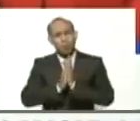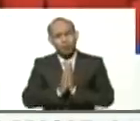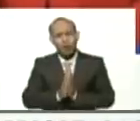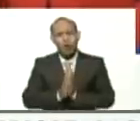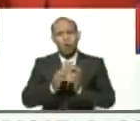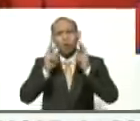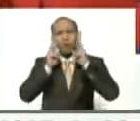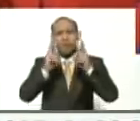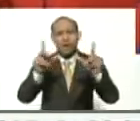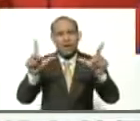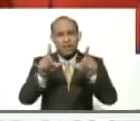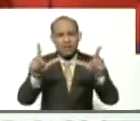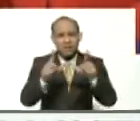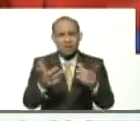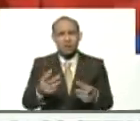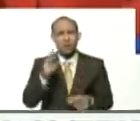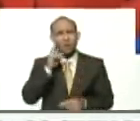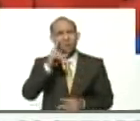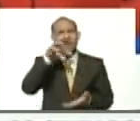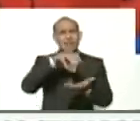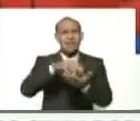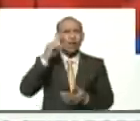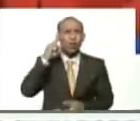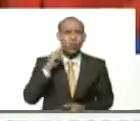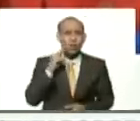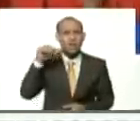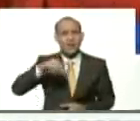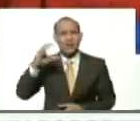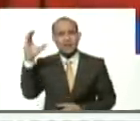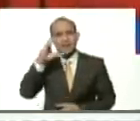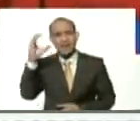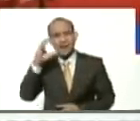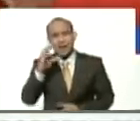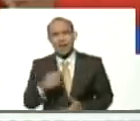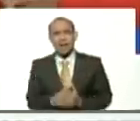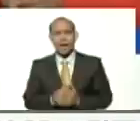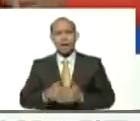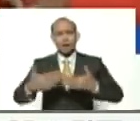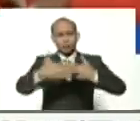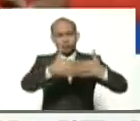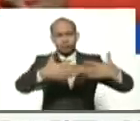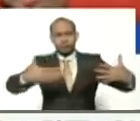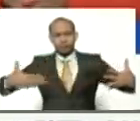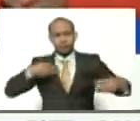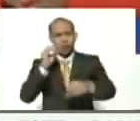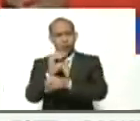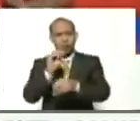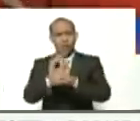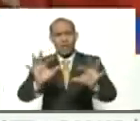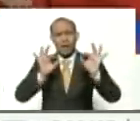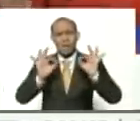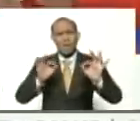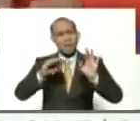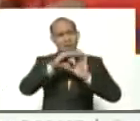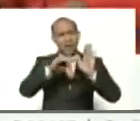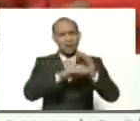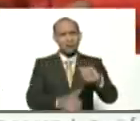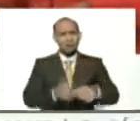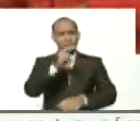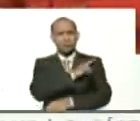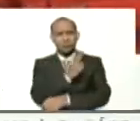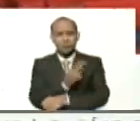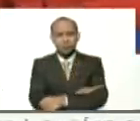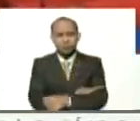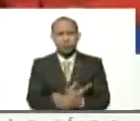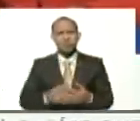en el estado bolívar en la región capital el cerco epidemiológico especial recordarles que